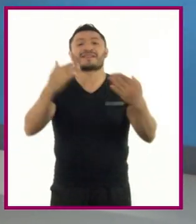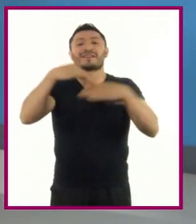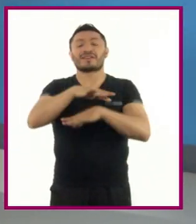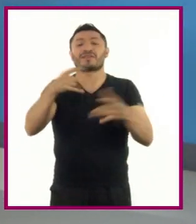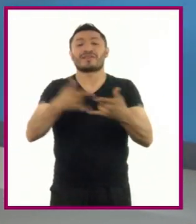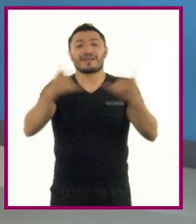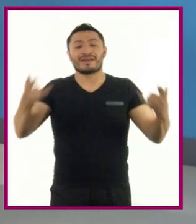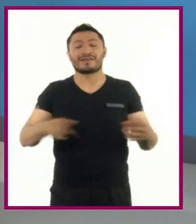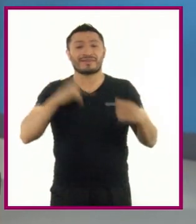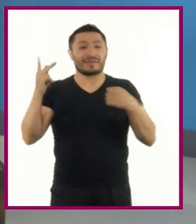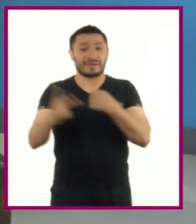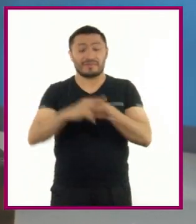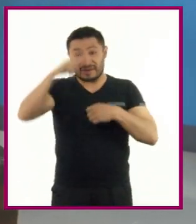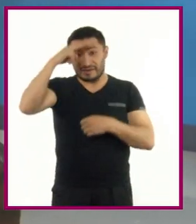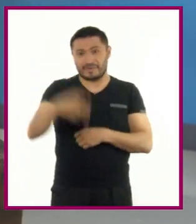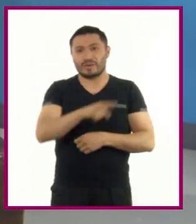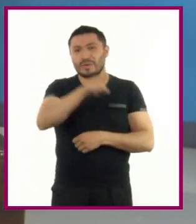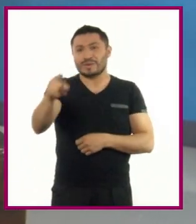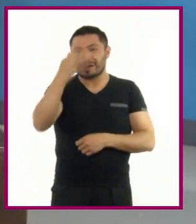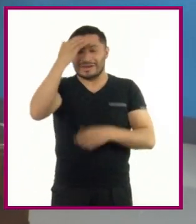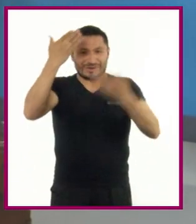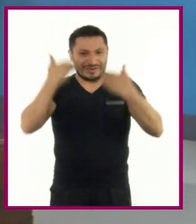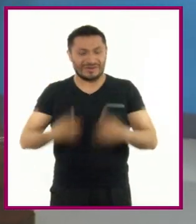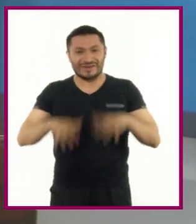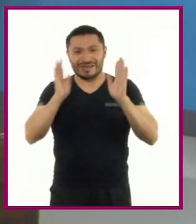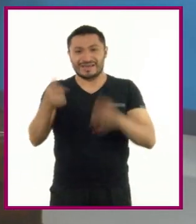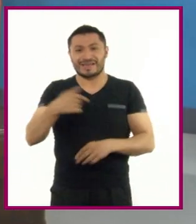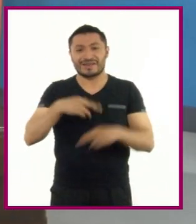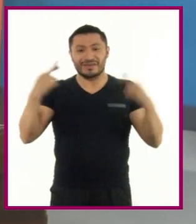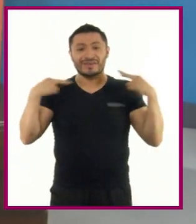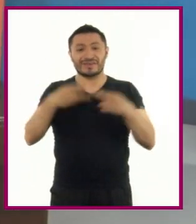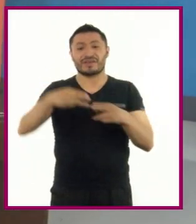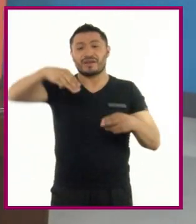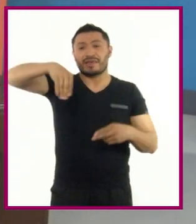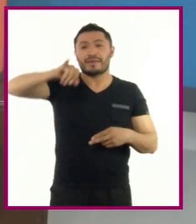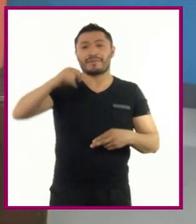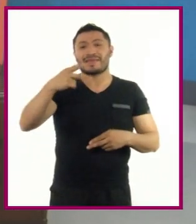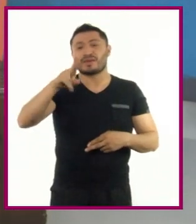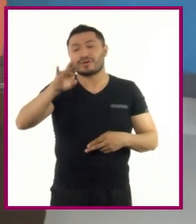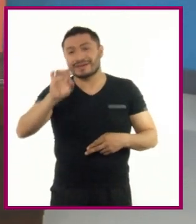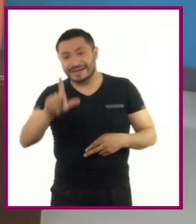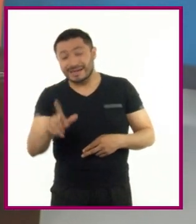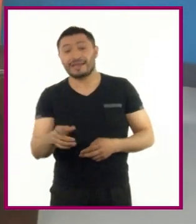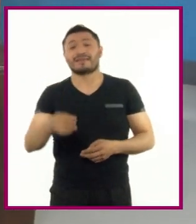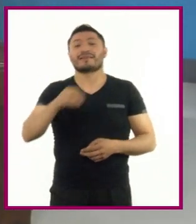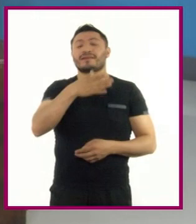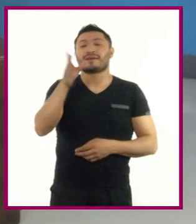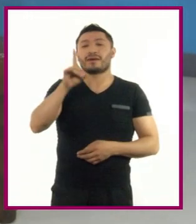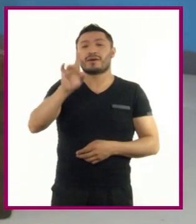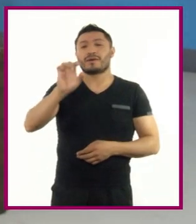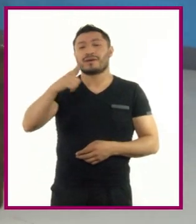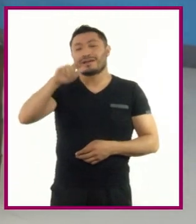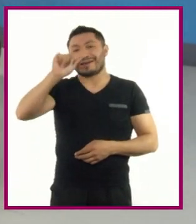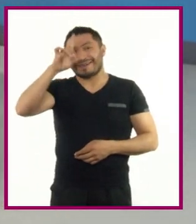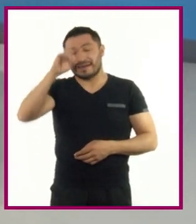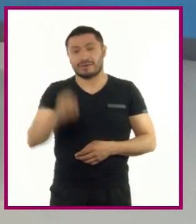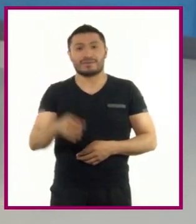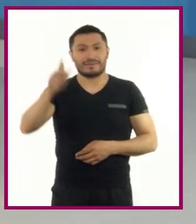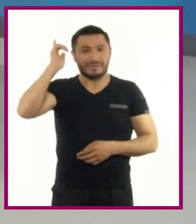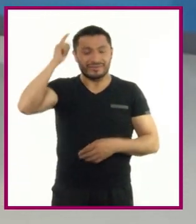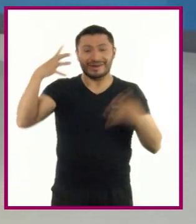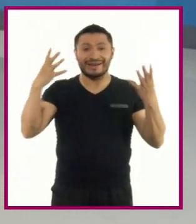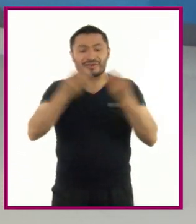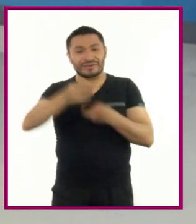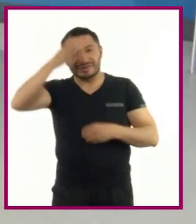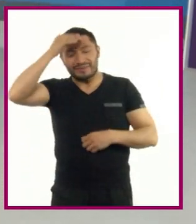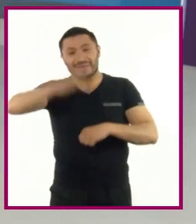país. Ustedes ya me conocen, yo soy el profesor Miguel Delgado y les invito a que me acompañen en esta ocasión, pues les aseguro que